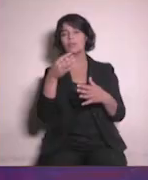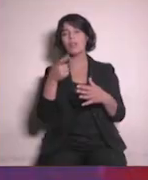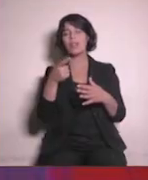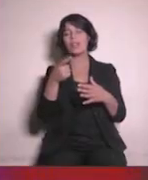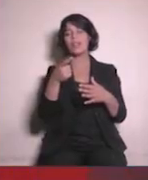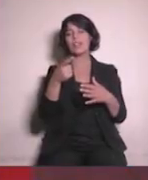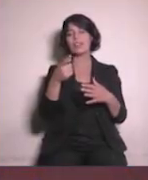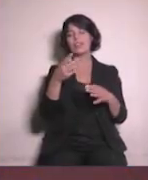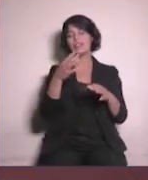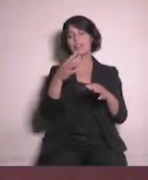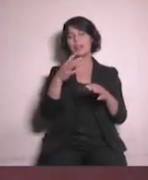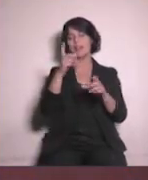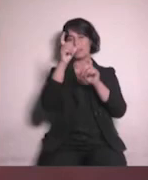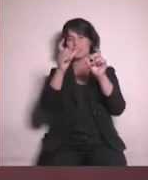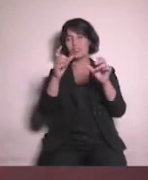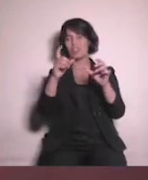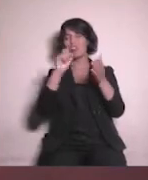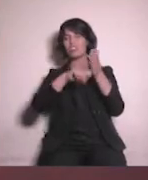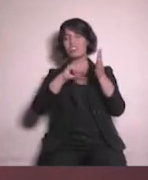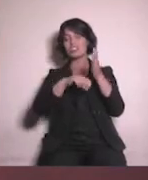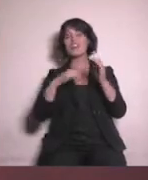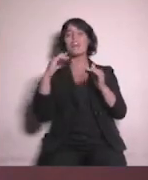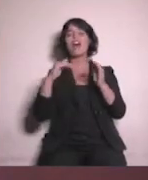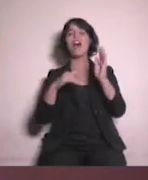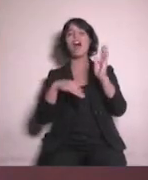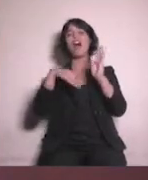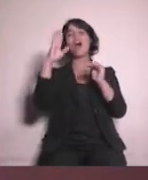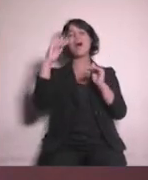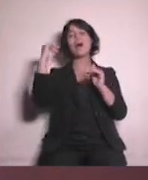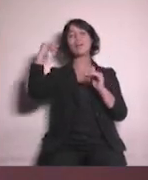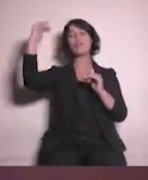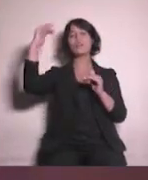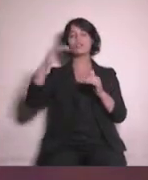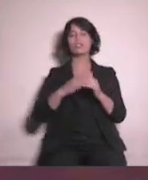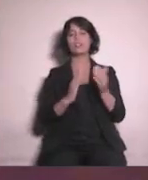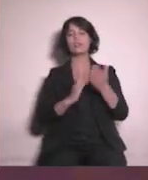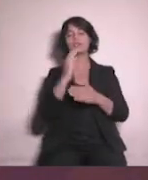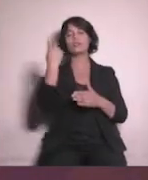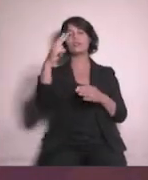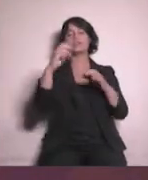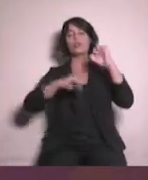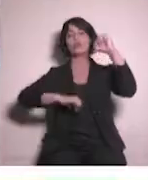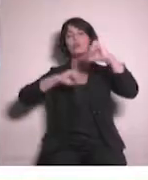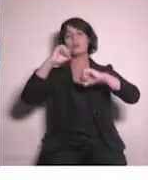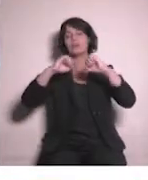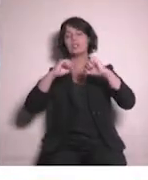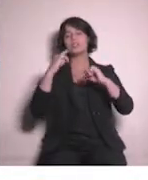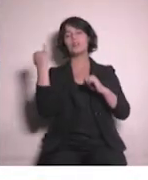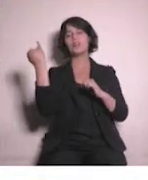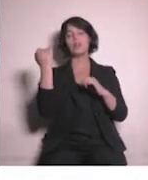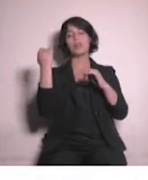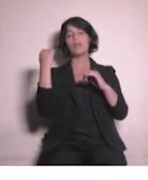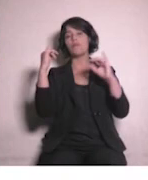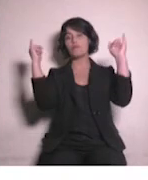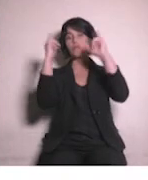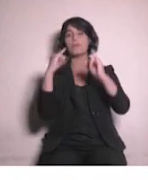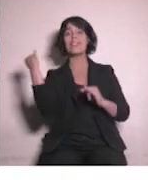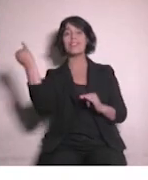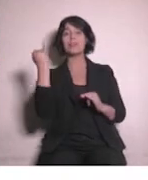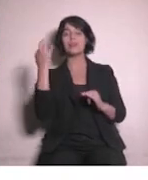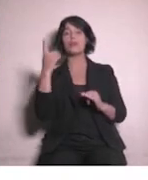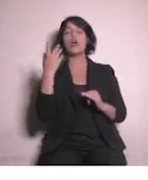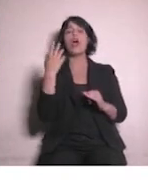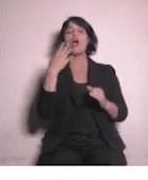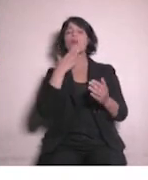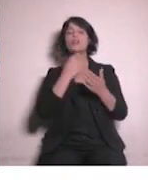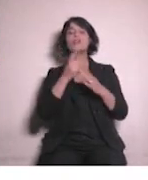adulto. Aquellos que tal vez partieron con un emprendimiento, partieron un poco más independientes, pero a los